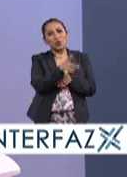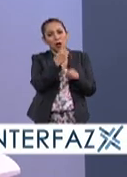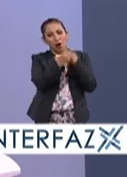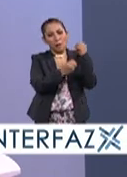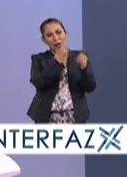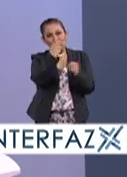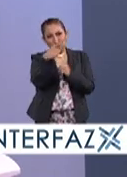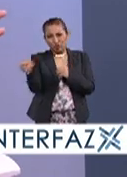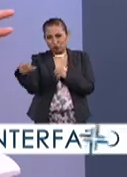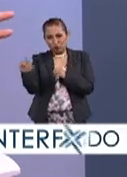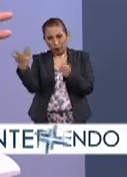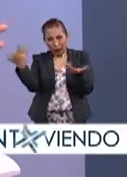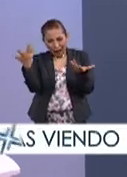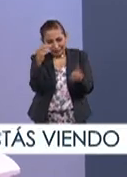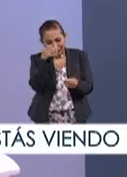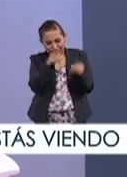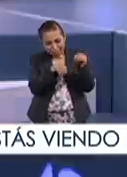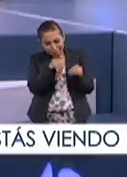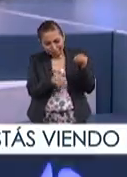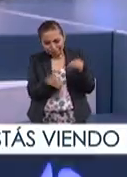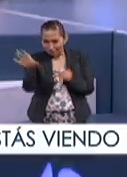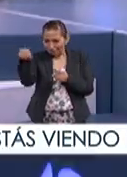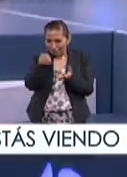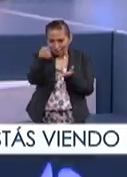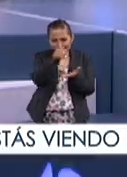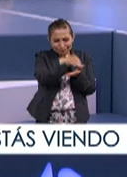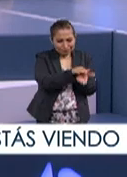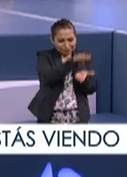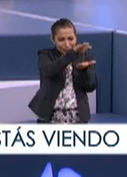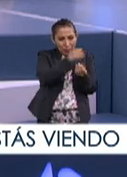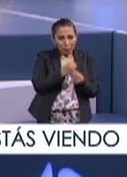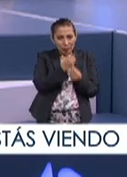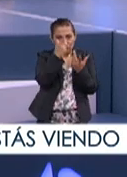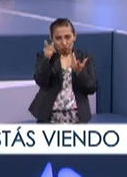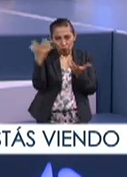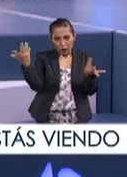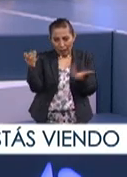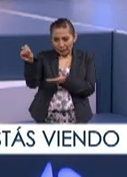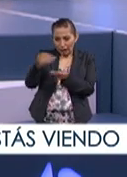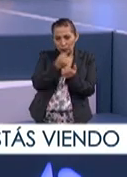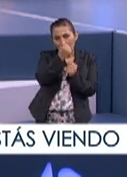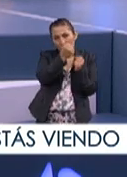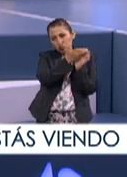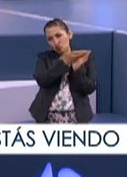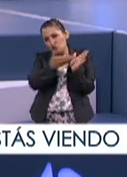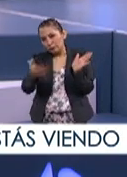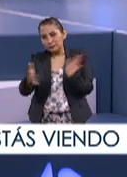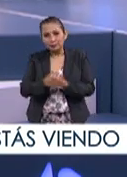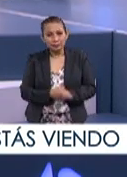una obra en la que pues se recopila mucho de la poesía que usted ha realizado a lo largo de su vida.